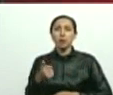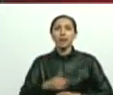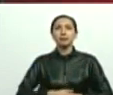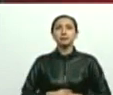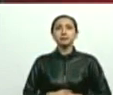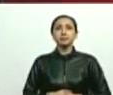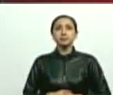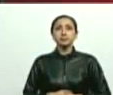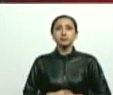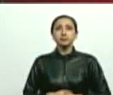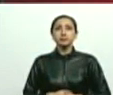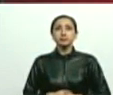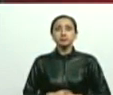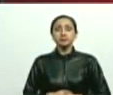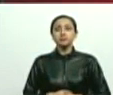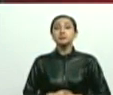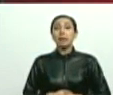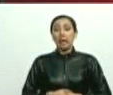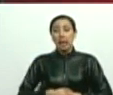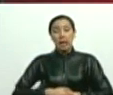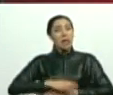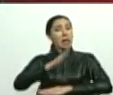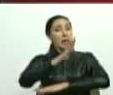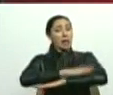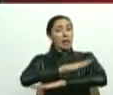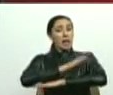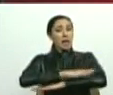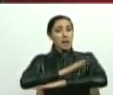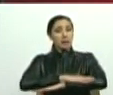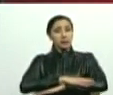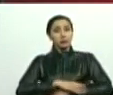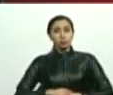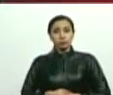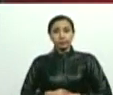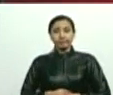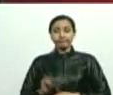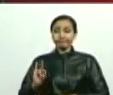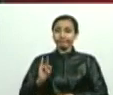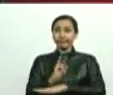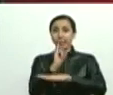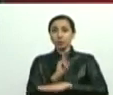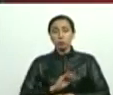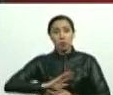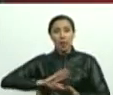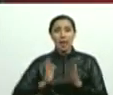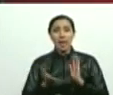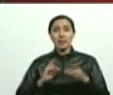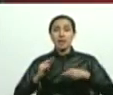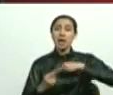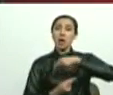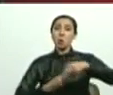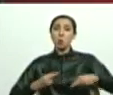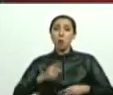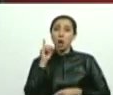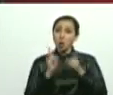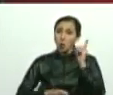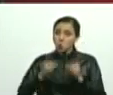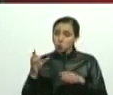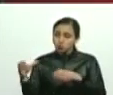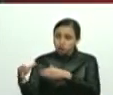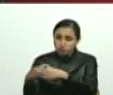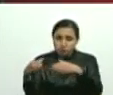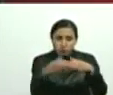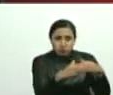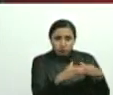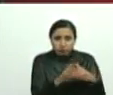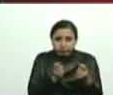de actitudes contrarias a la ética revolucionaria de alguna gente que trató de manipular